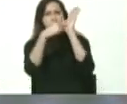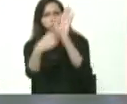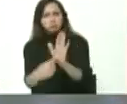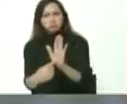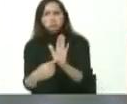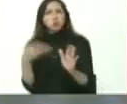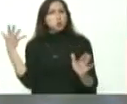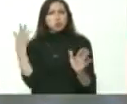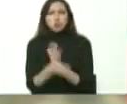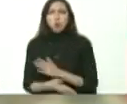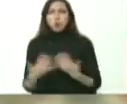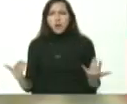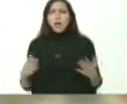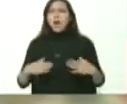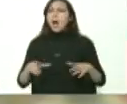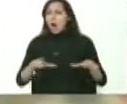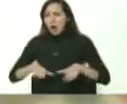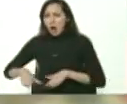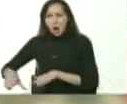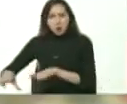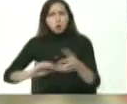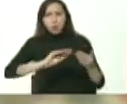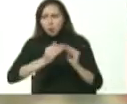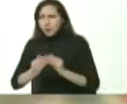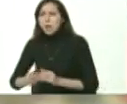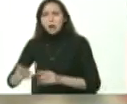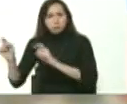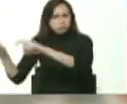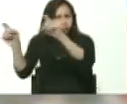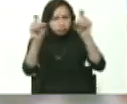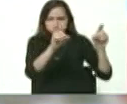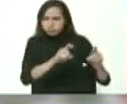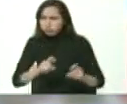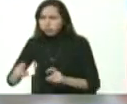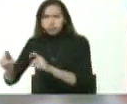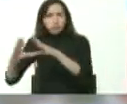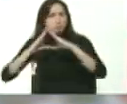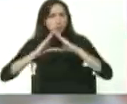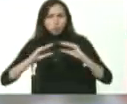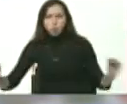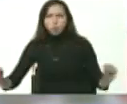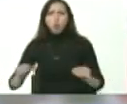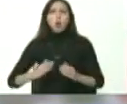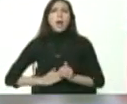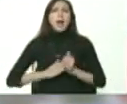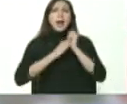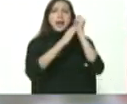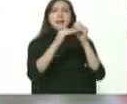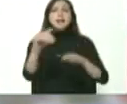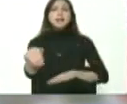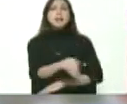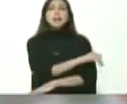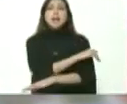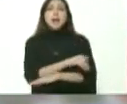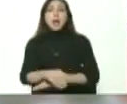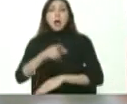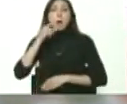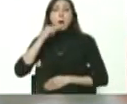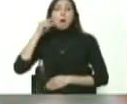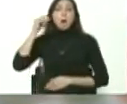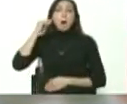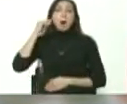las áreas de salud integral comunitaria, las ASIP, a través de los líderes de calle, jefes y jefas de